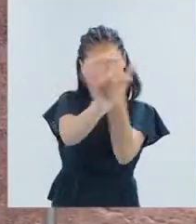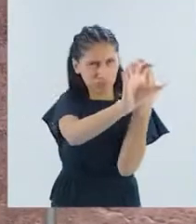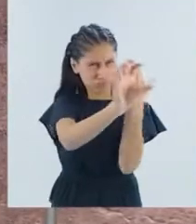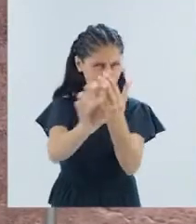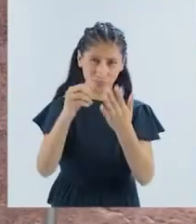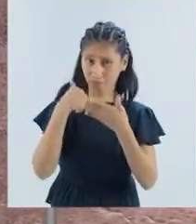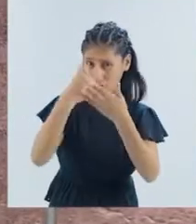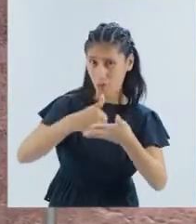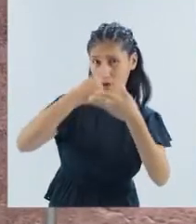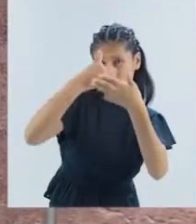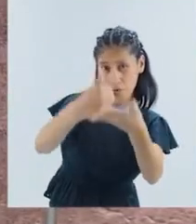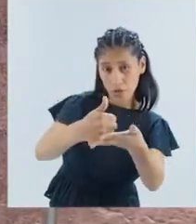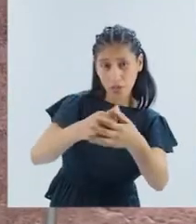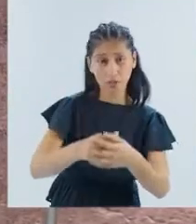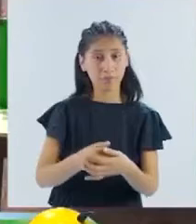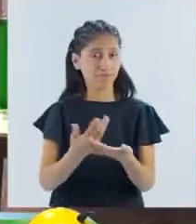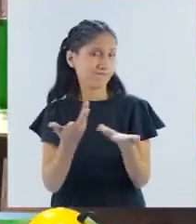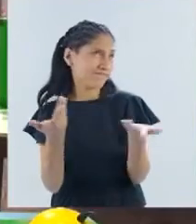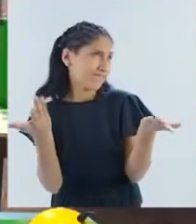interactuar con tus maestros.